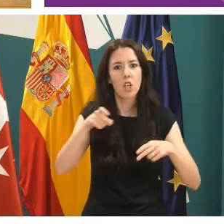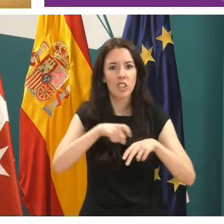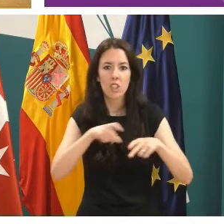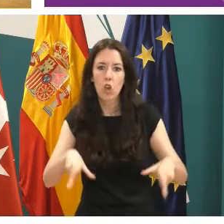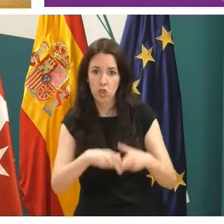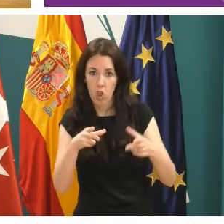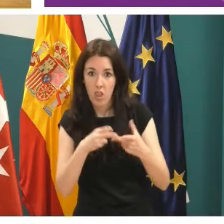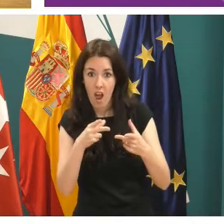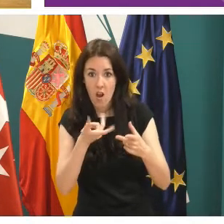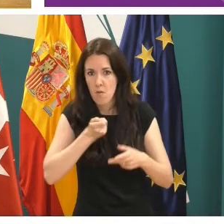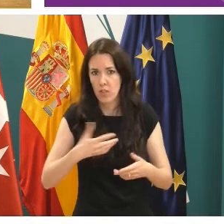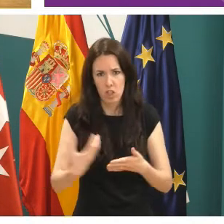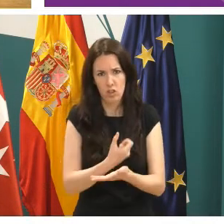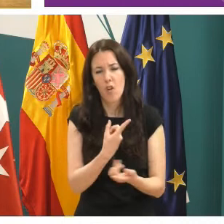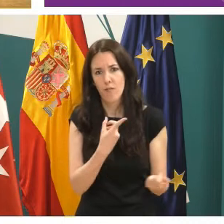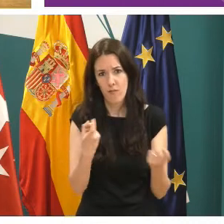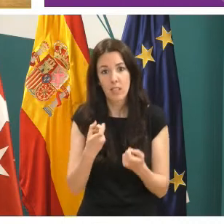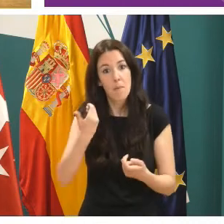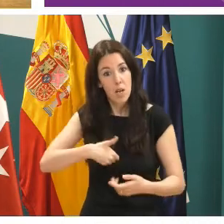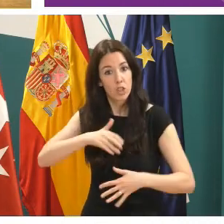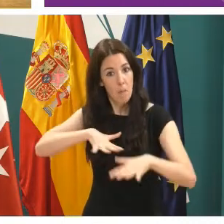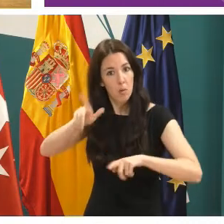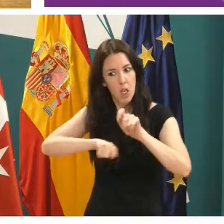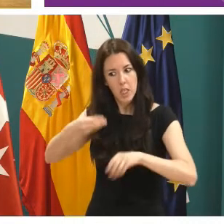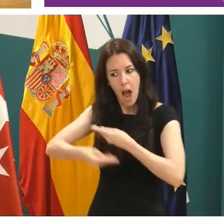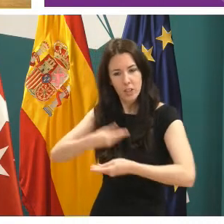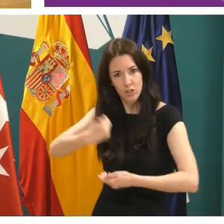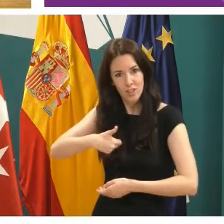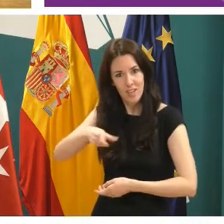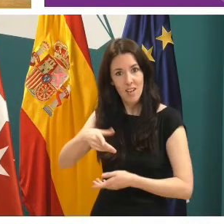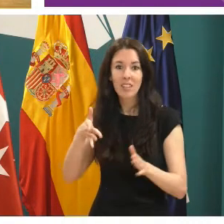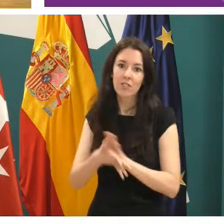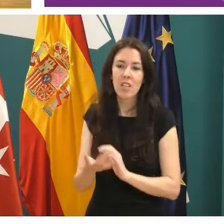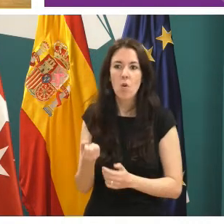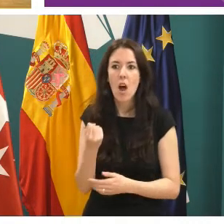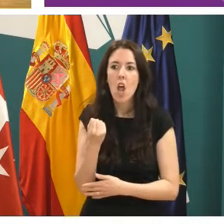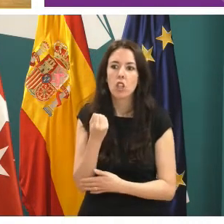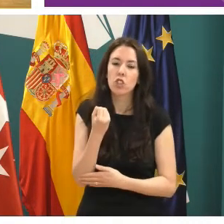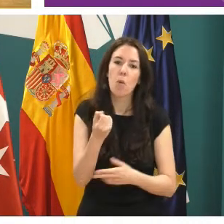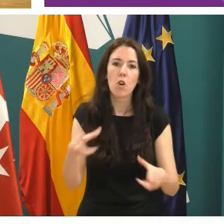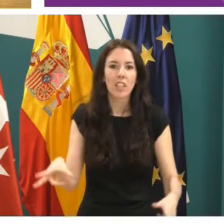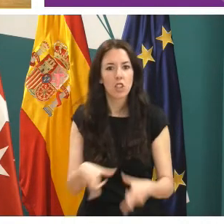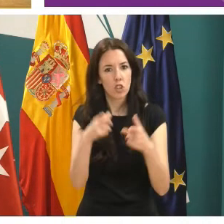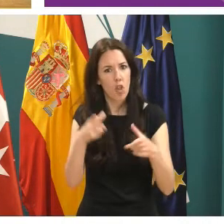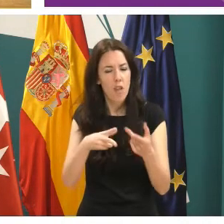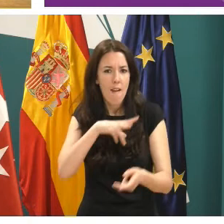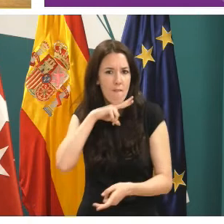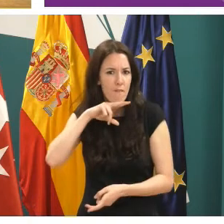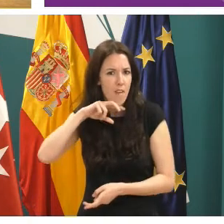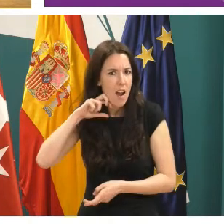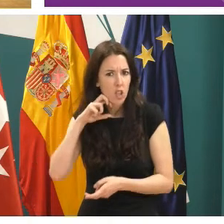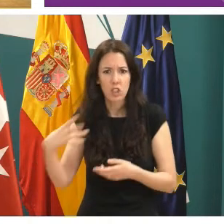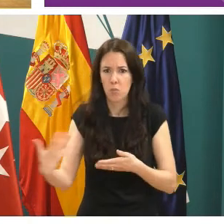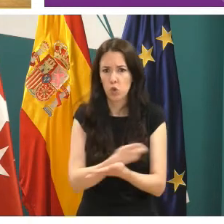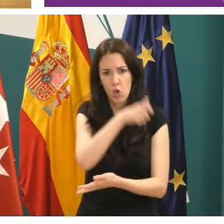mucho que hacer, pero que ya el movimiento asociativo está haciendo, como un soporte social como un soporte social valiosísimo para todas